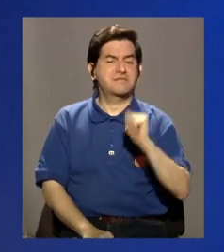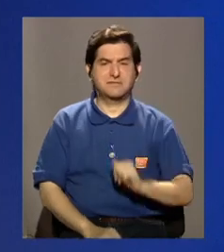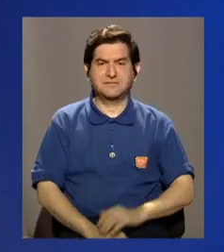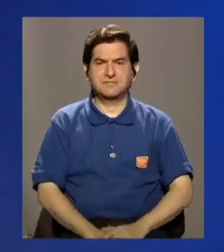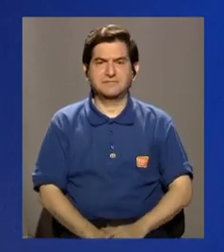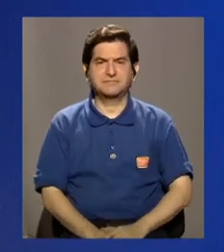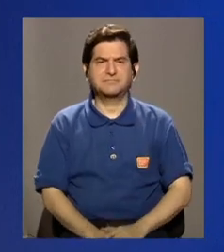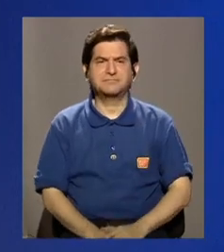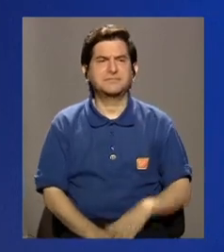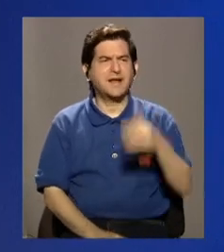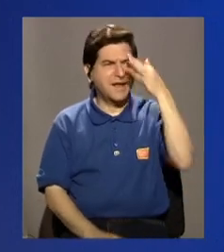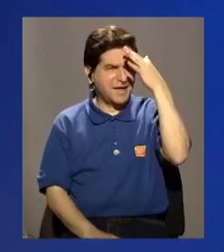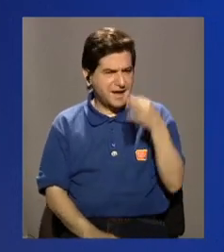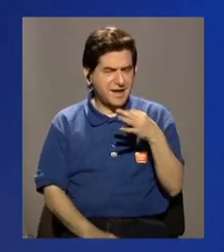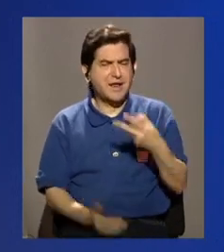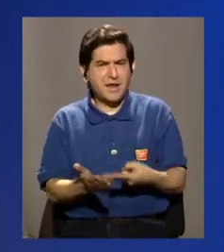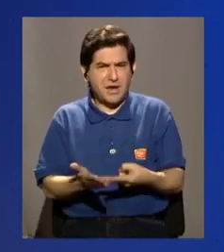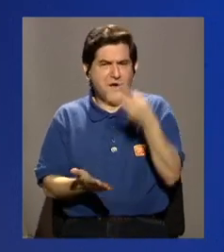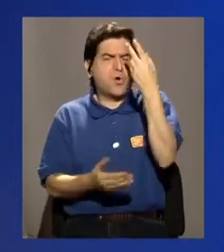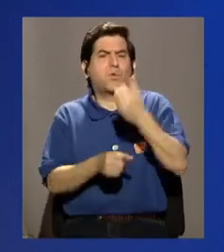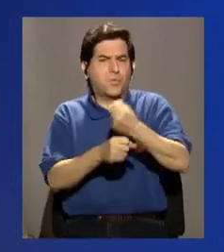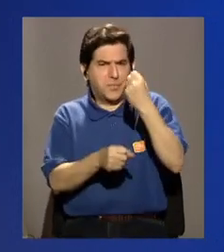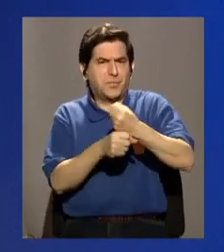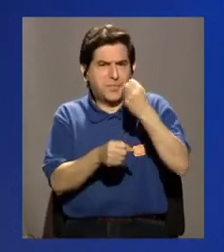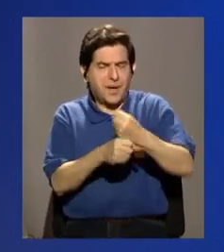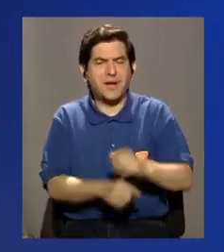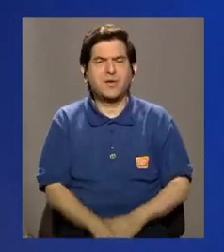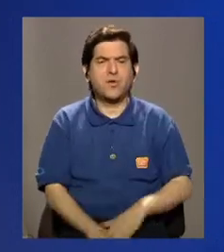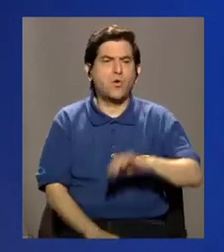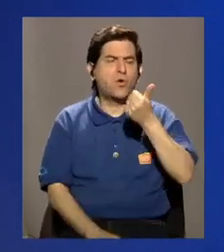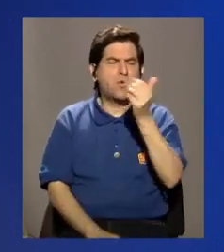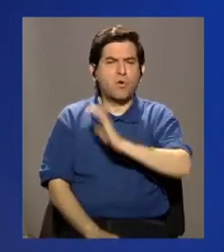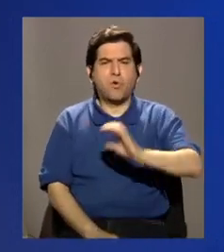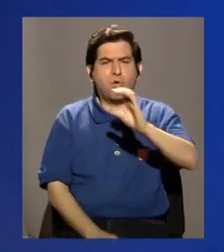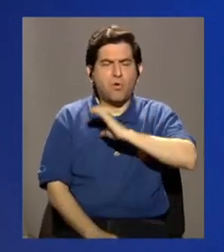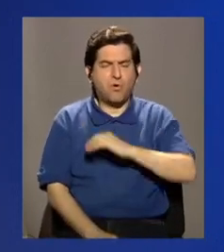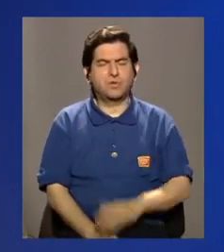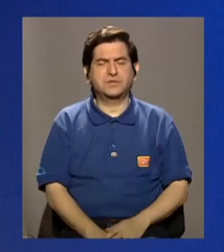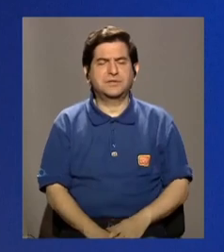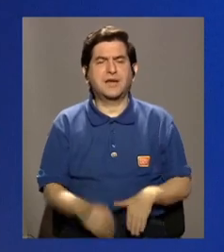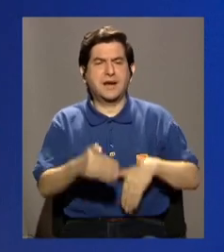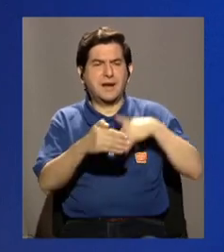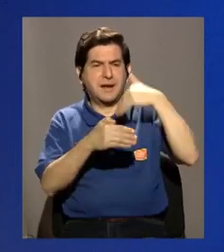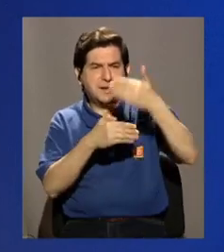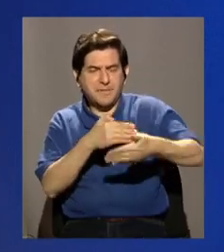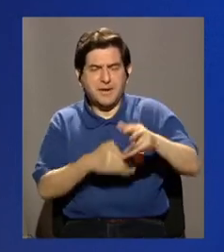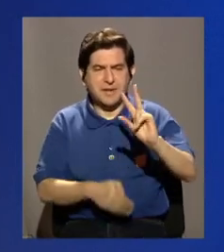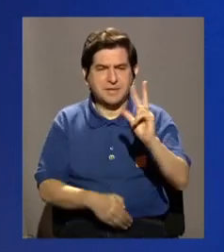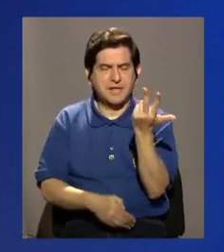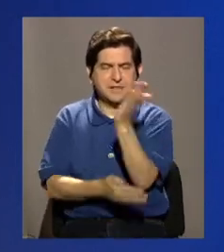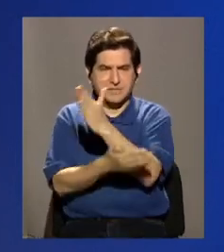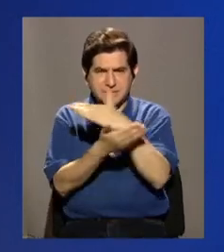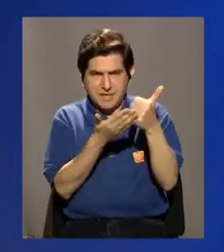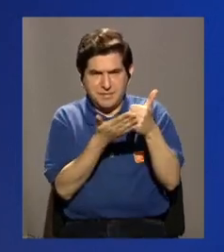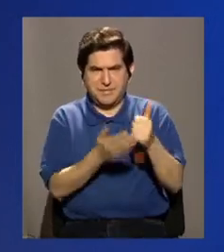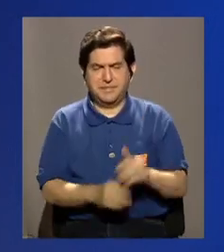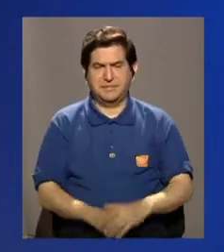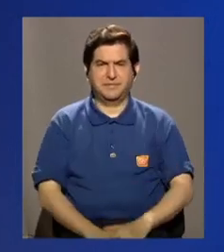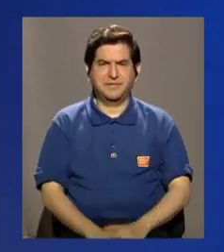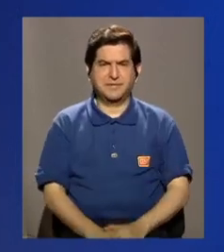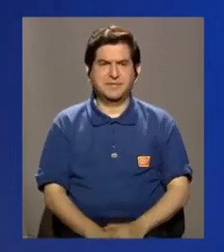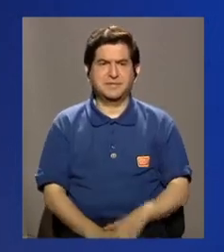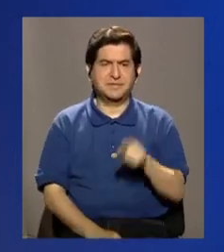que está que es una de las riquezas de la obra y otro aspecto que vamos a dejar para el tercero y último bloque que es